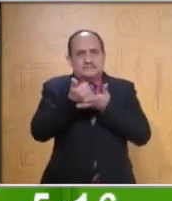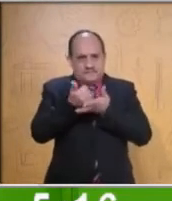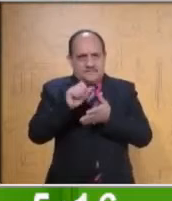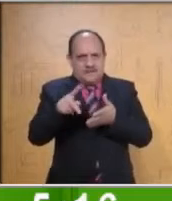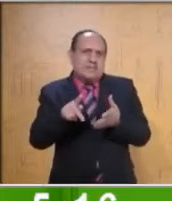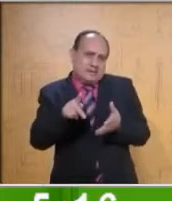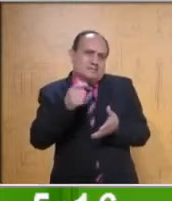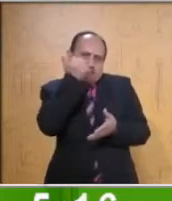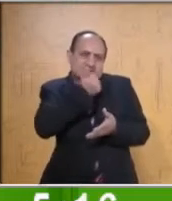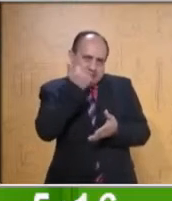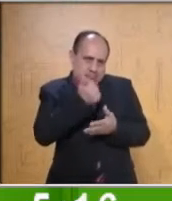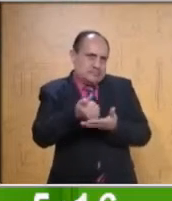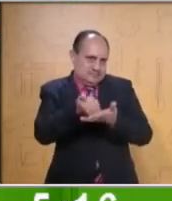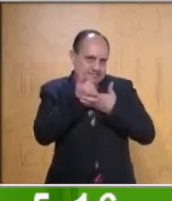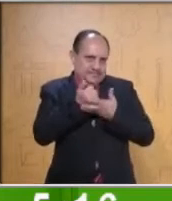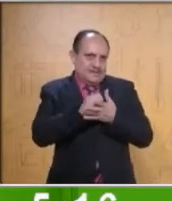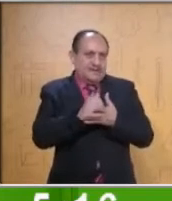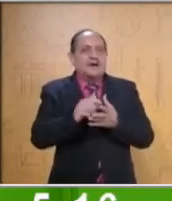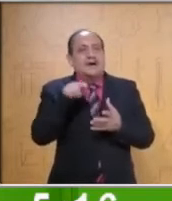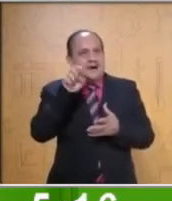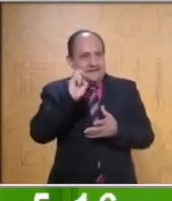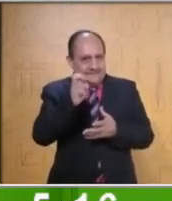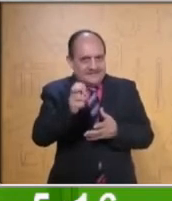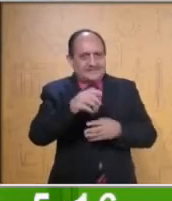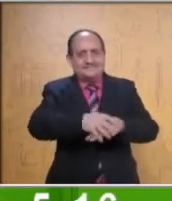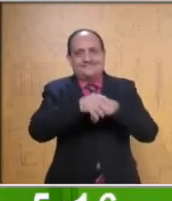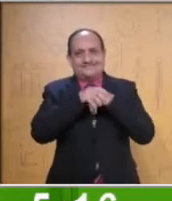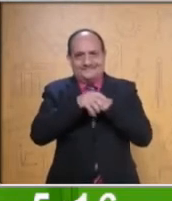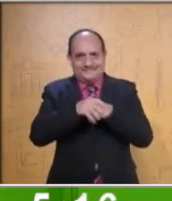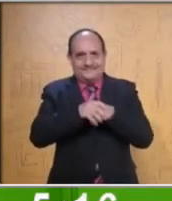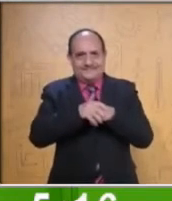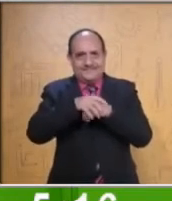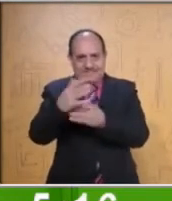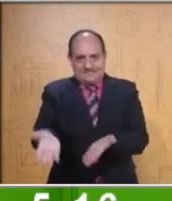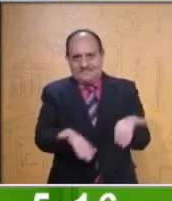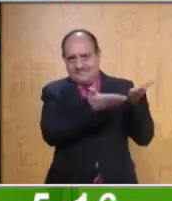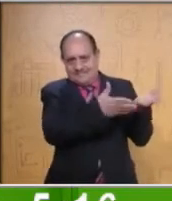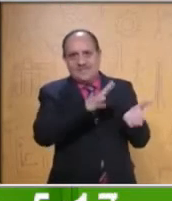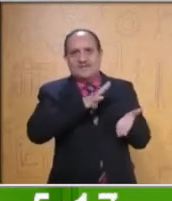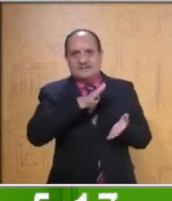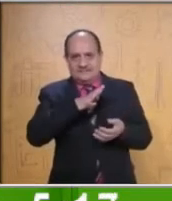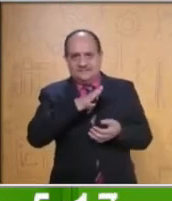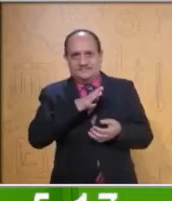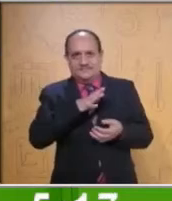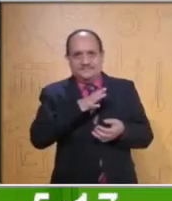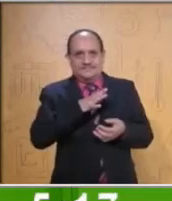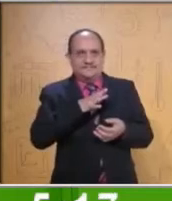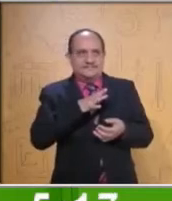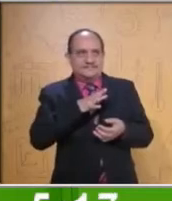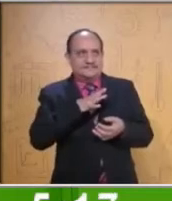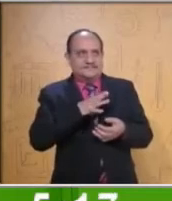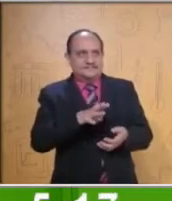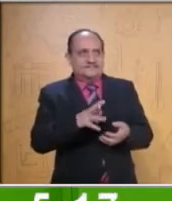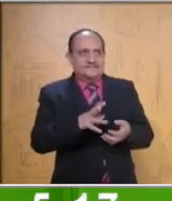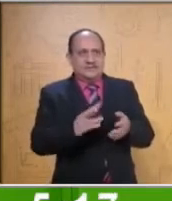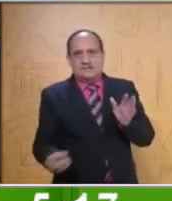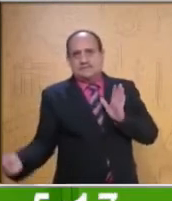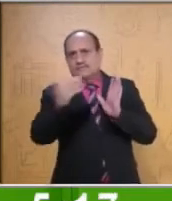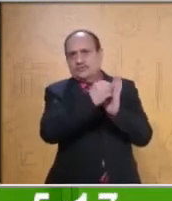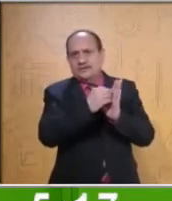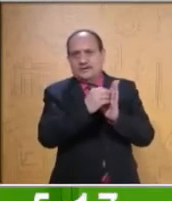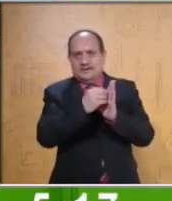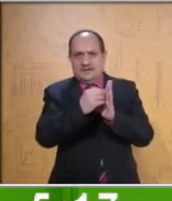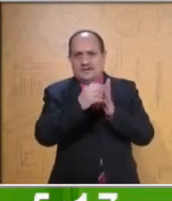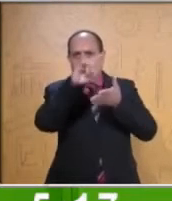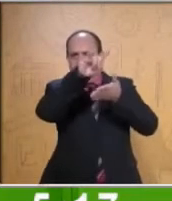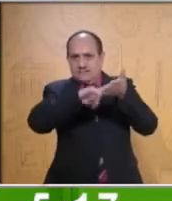propios alumnos, a los cuales les mando un buen saludo. Aquí tenemos nosotros entonces que vamos a establecer un cuadrito